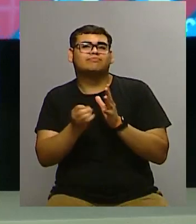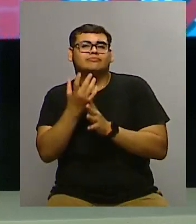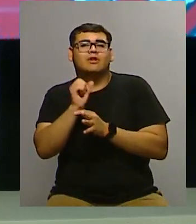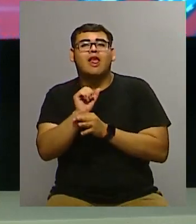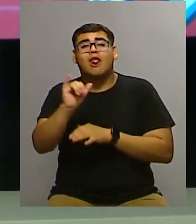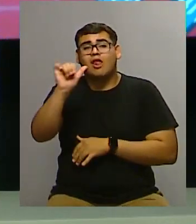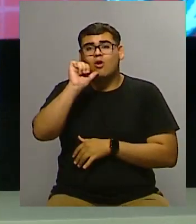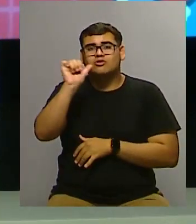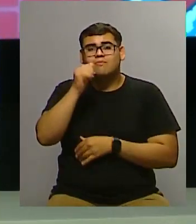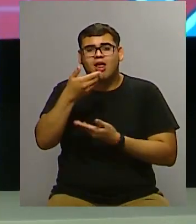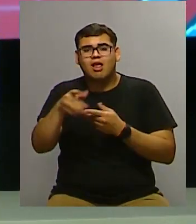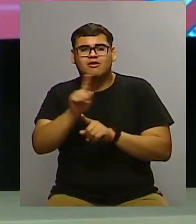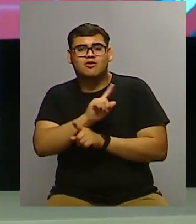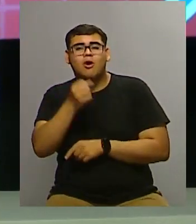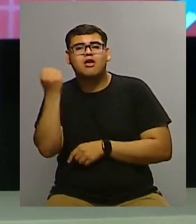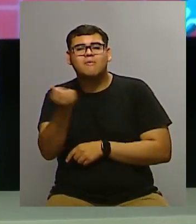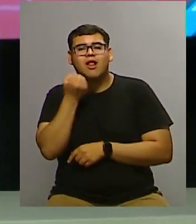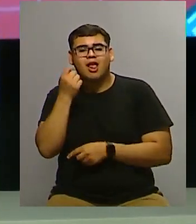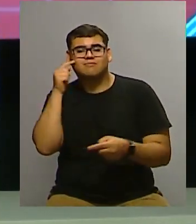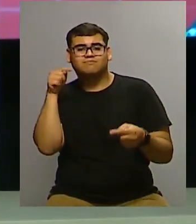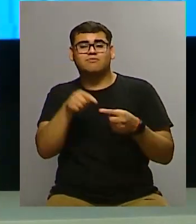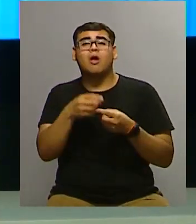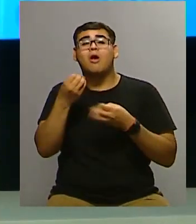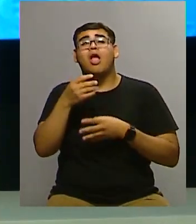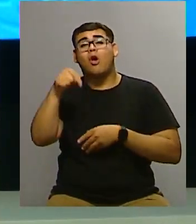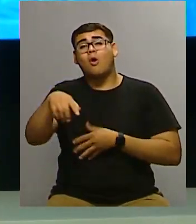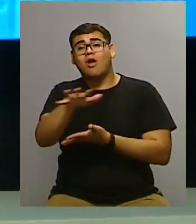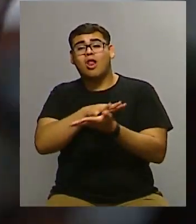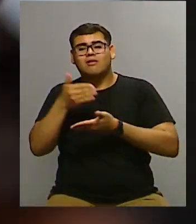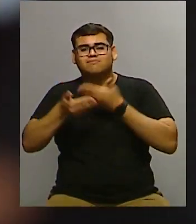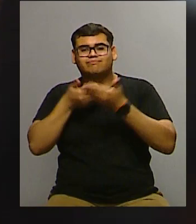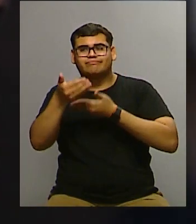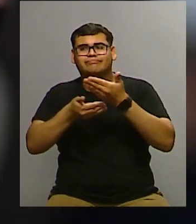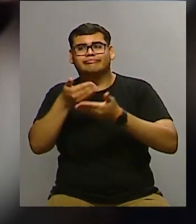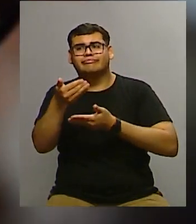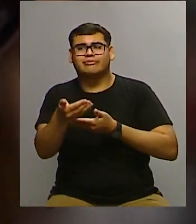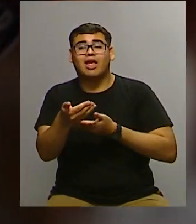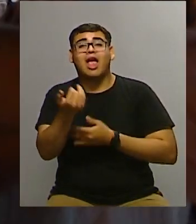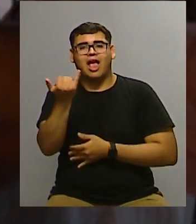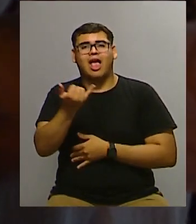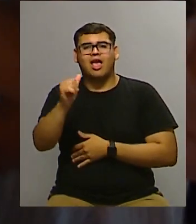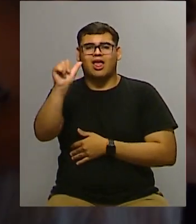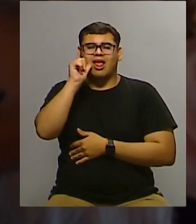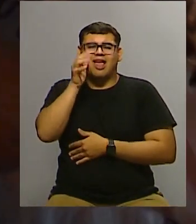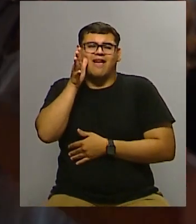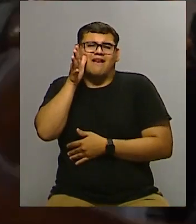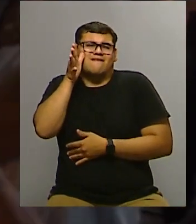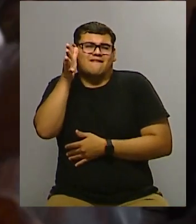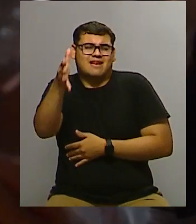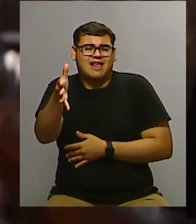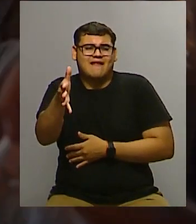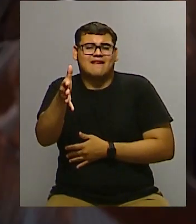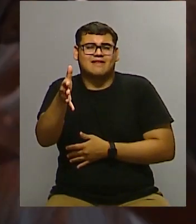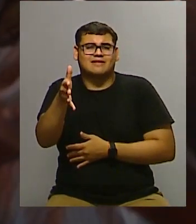muy progresista, avanza, hay bebidas que son mucho más mucho más agresivas Sí. en